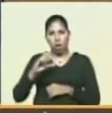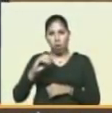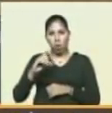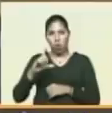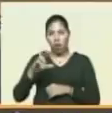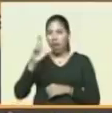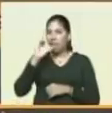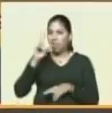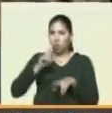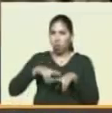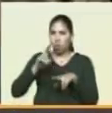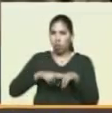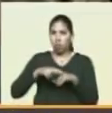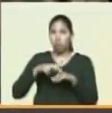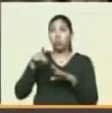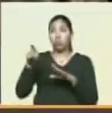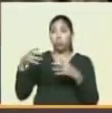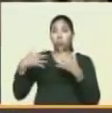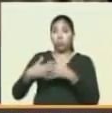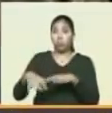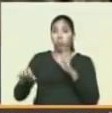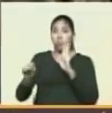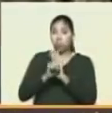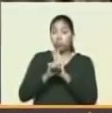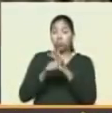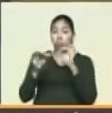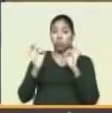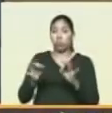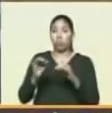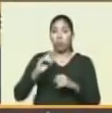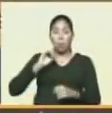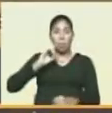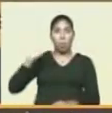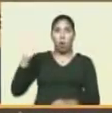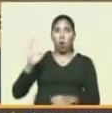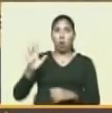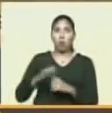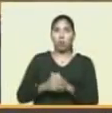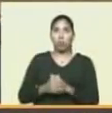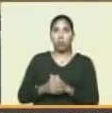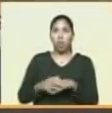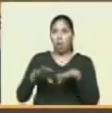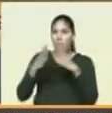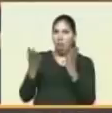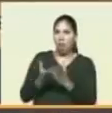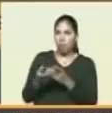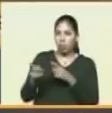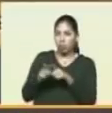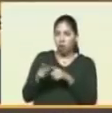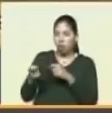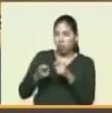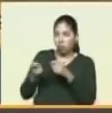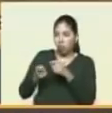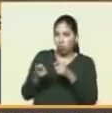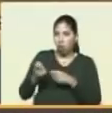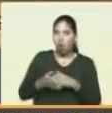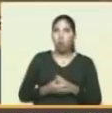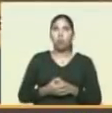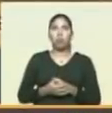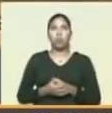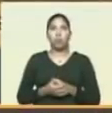y todas esas grandes transnacionales que de alguna forma mantienen control hegemónico de los insumos sustantivos